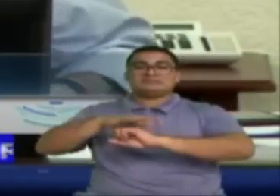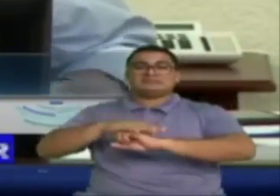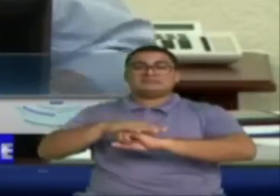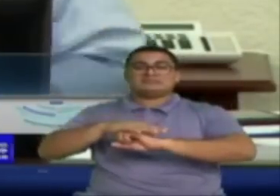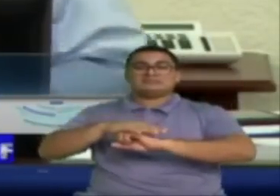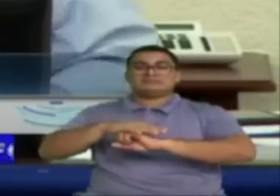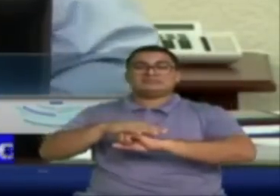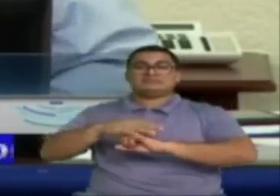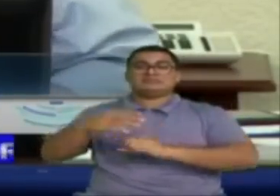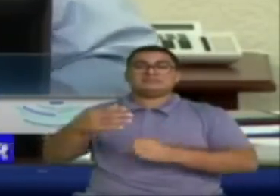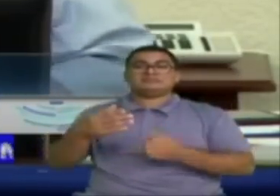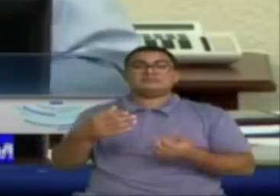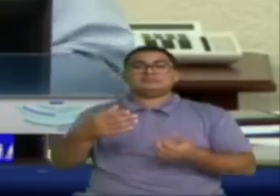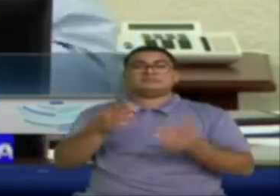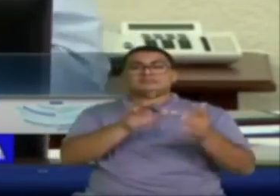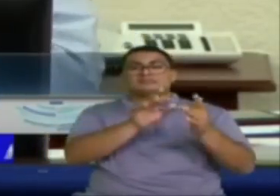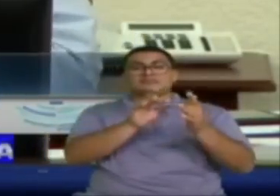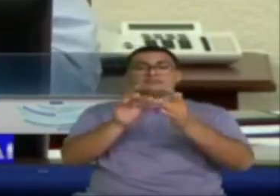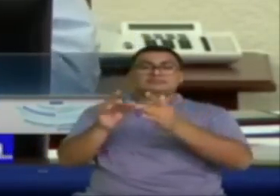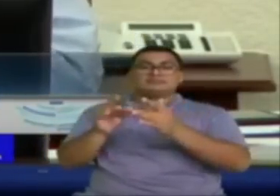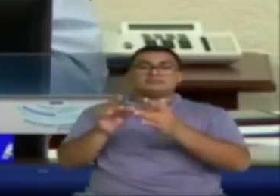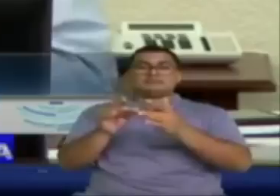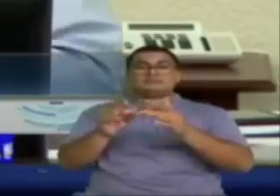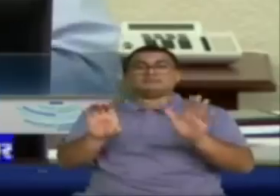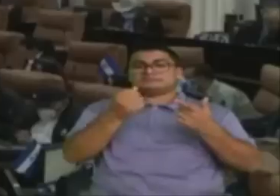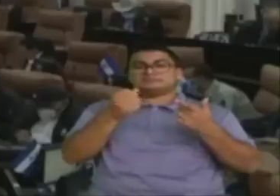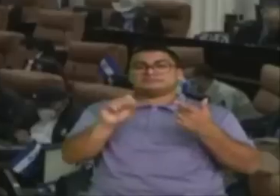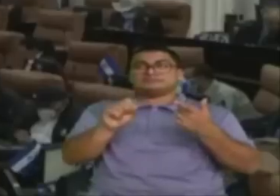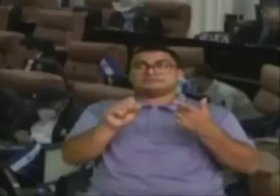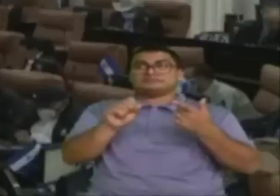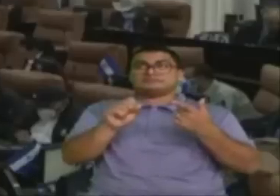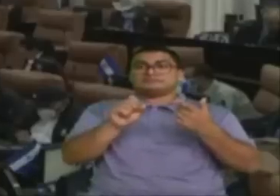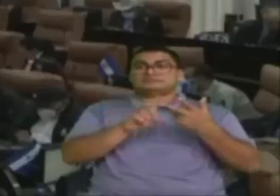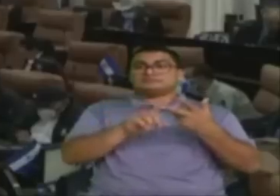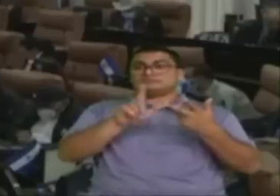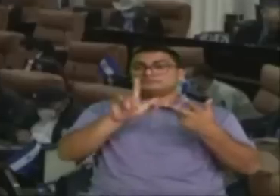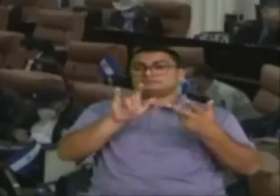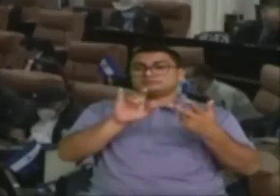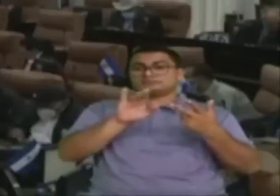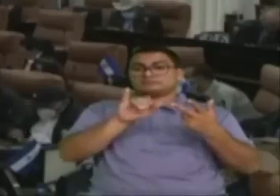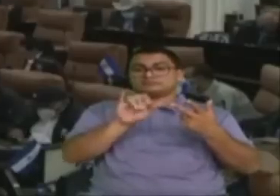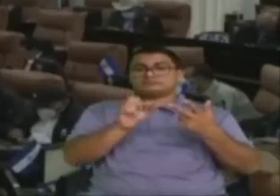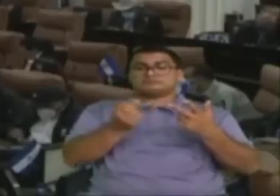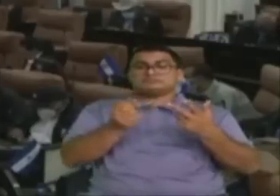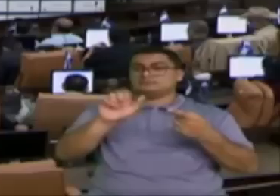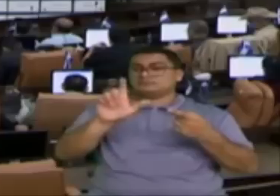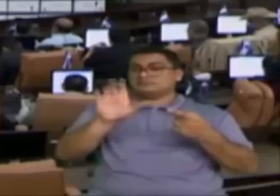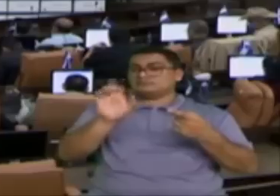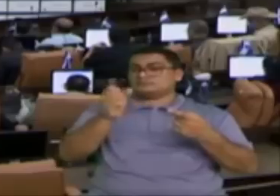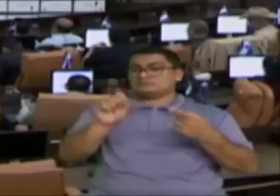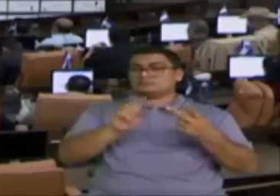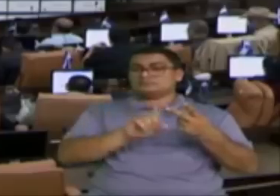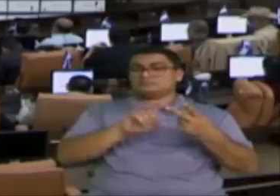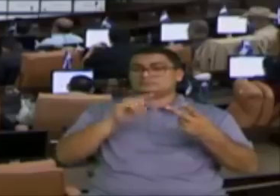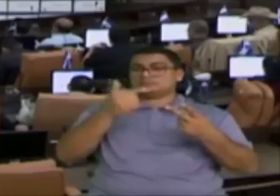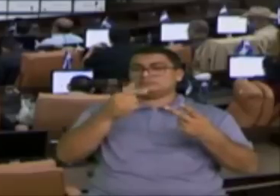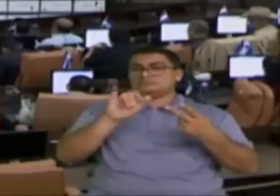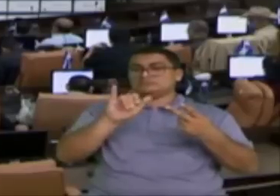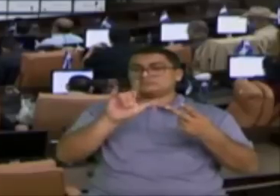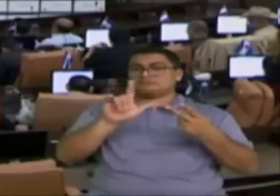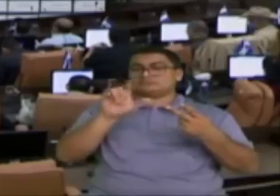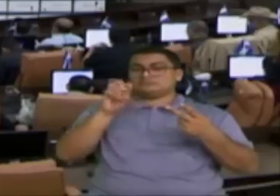Comisión Especial de Carácter Constitucional. La reforma constitucional será sometida a revisión por una